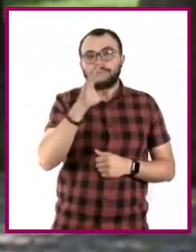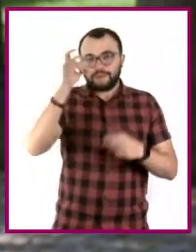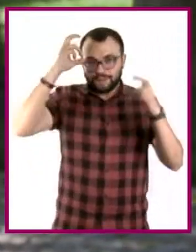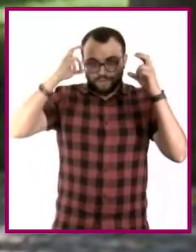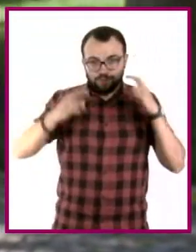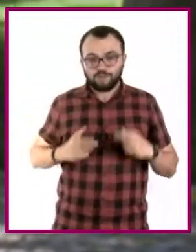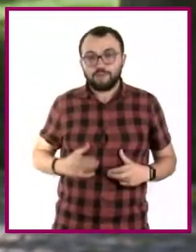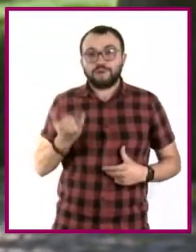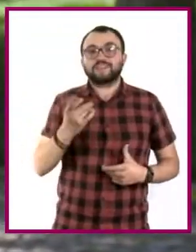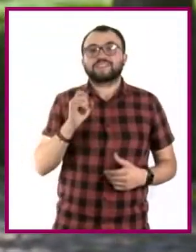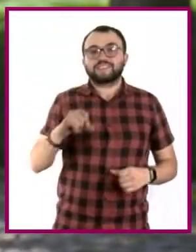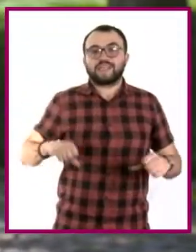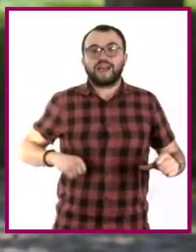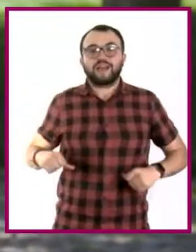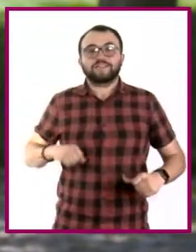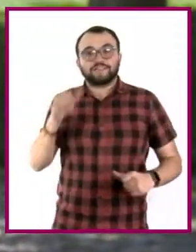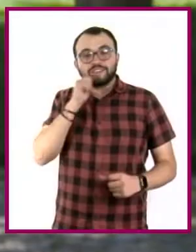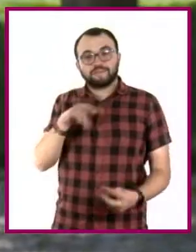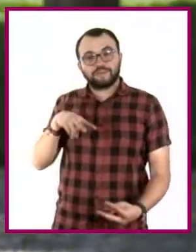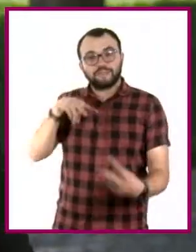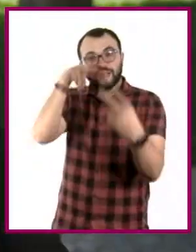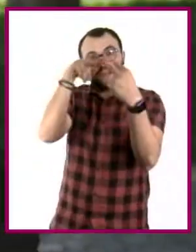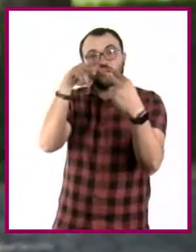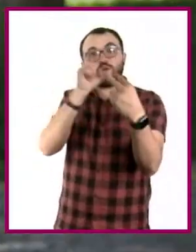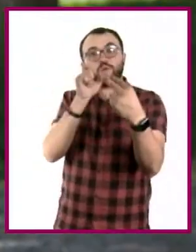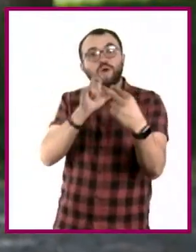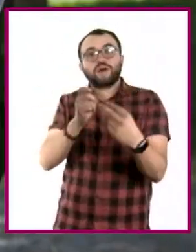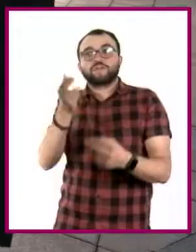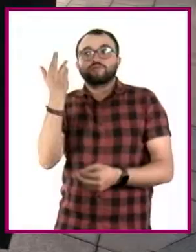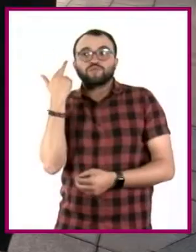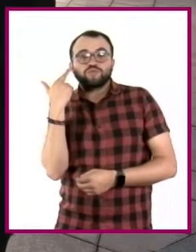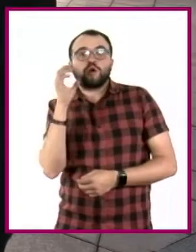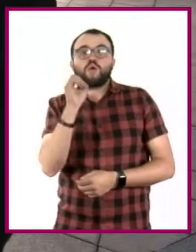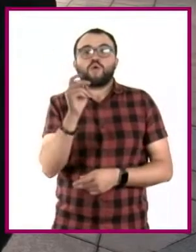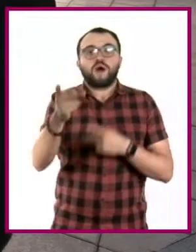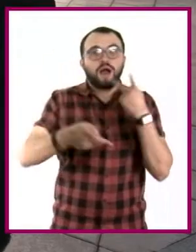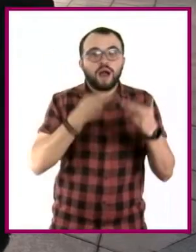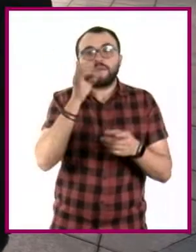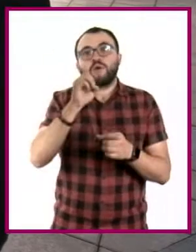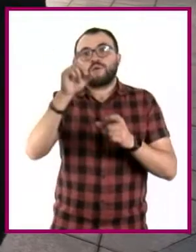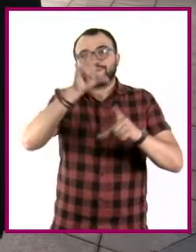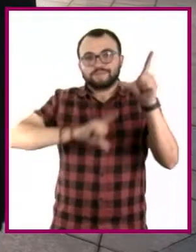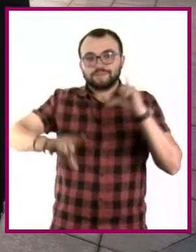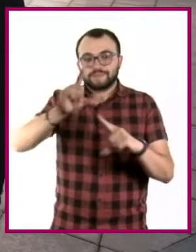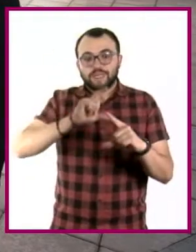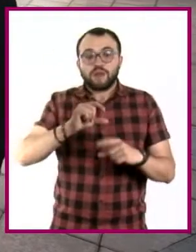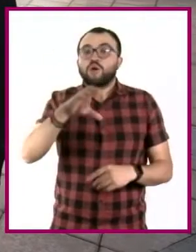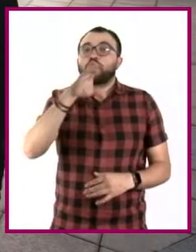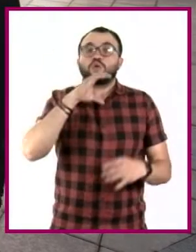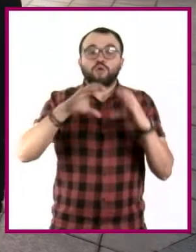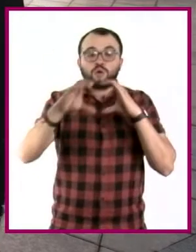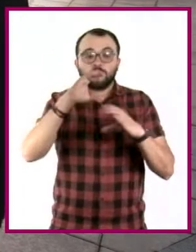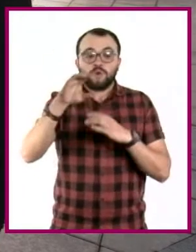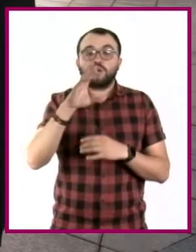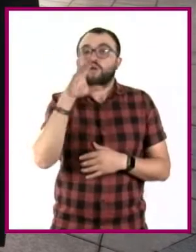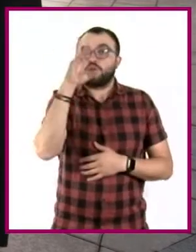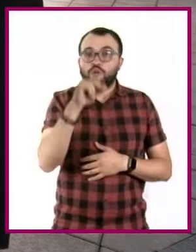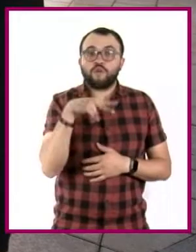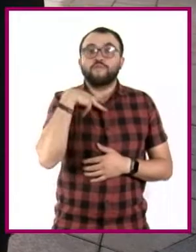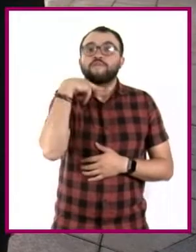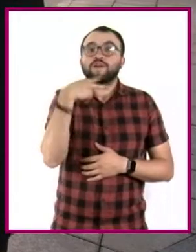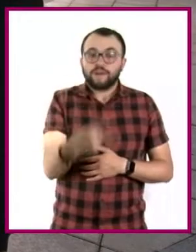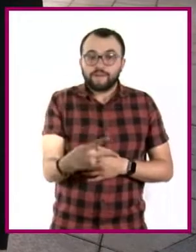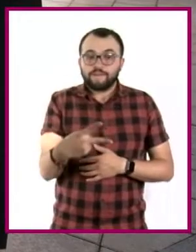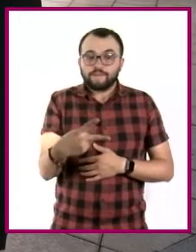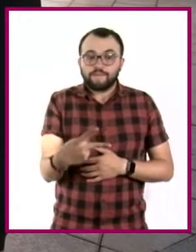física y la acción de mirar mientras se habla o se escucha. La comunicación no verbal y el lenguaje corporal se aprenden